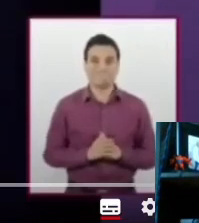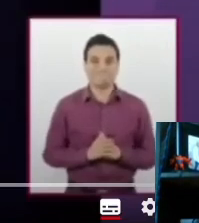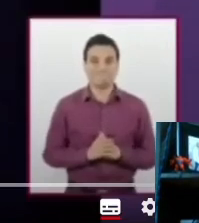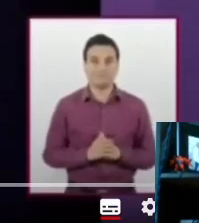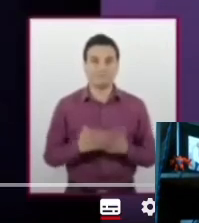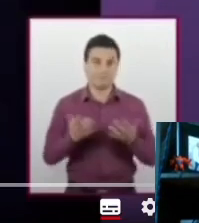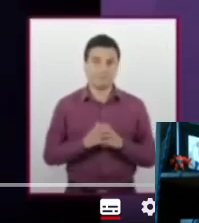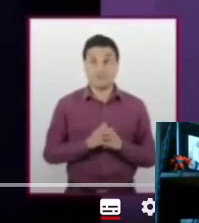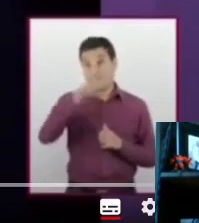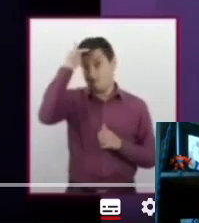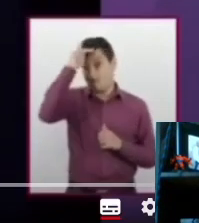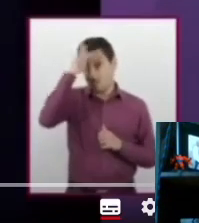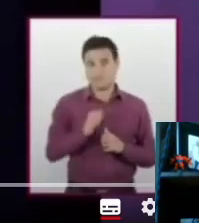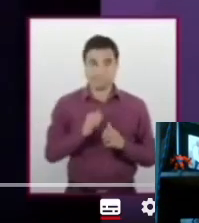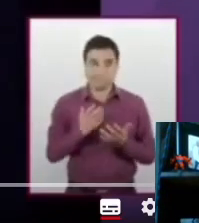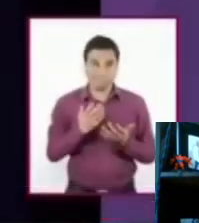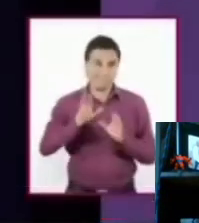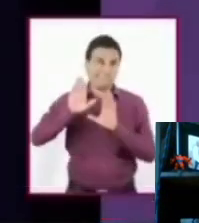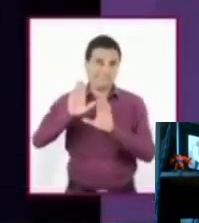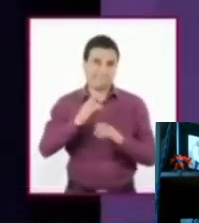debes estar más fuertes